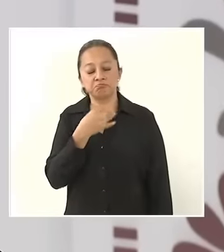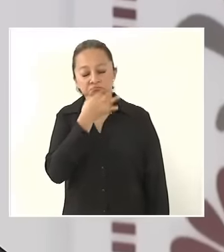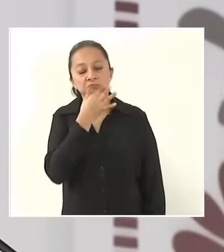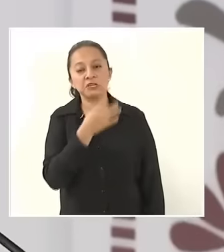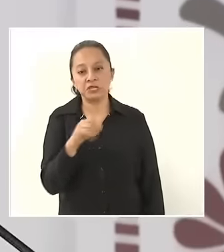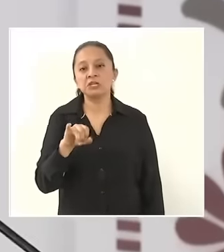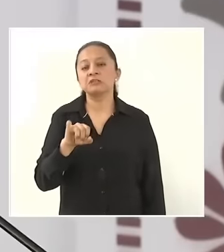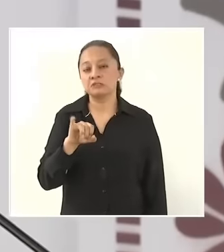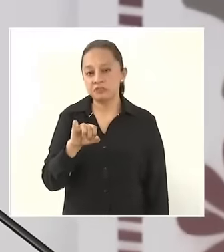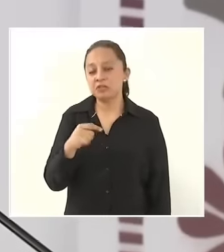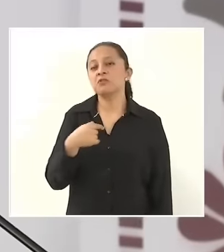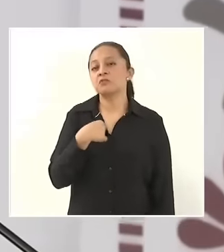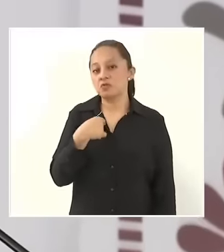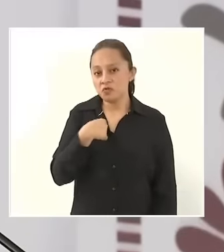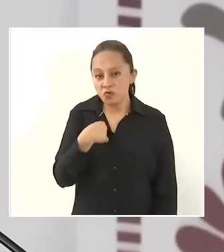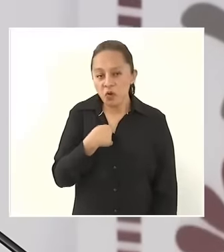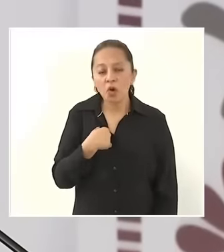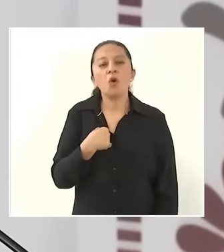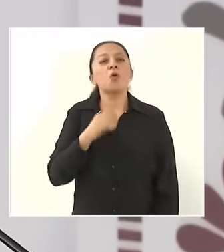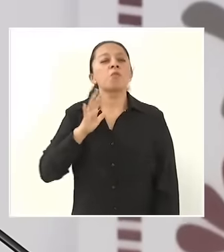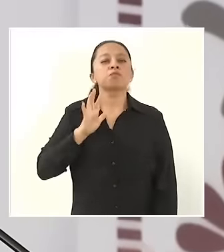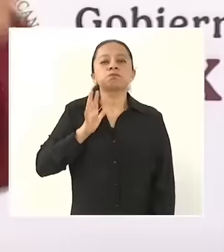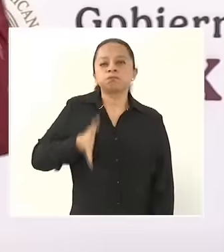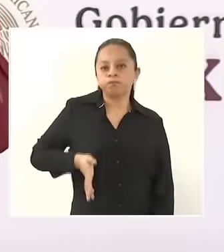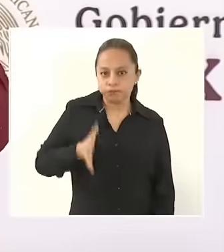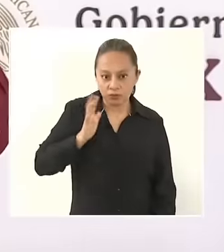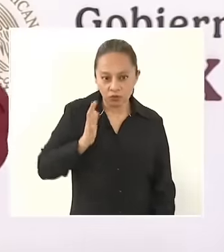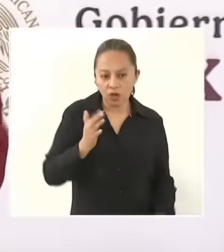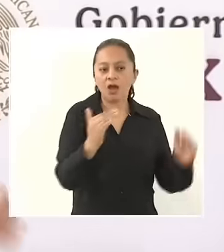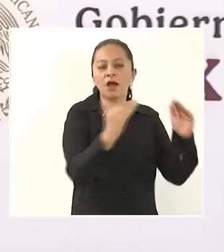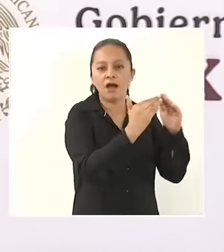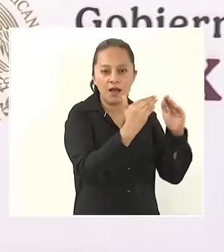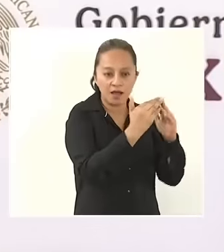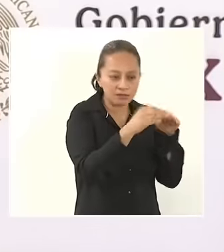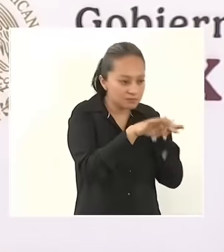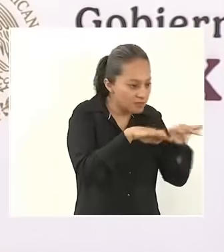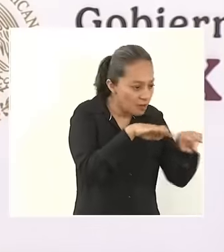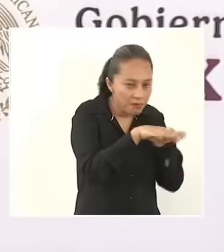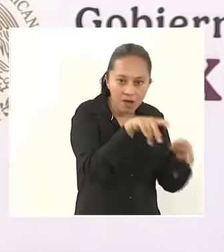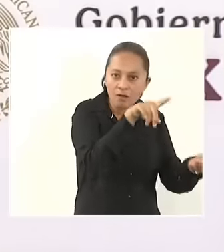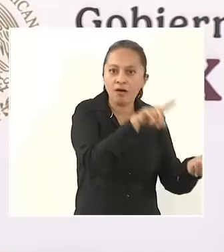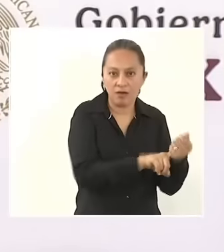casa, porque las mujeres amas de casa hacen